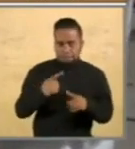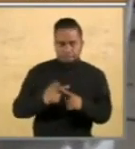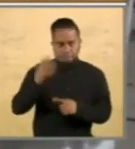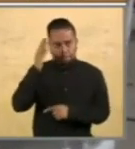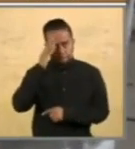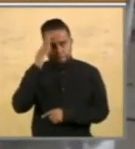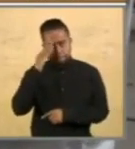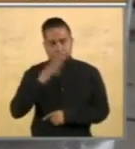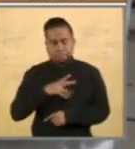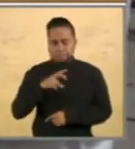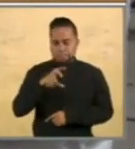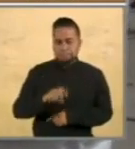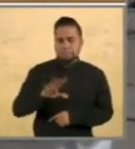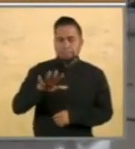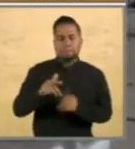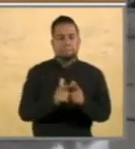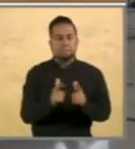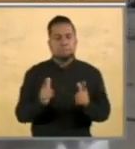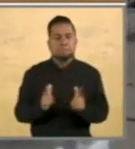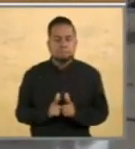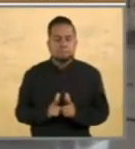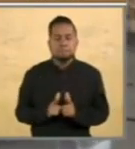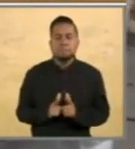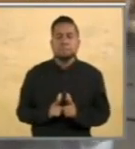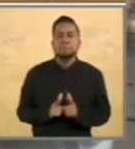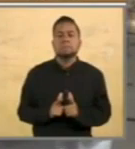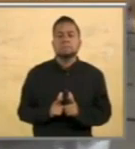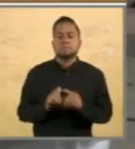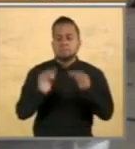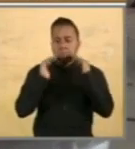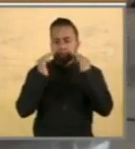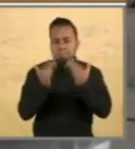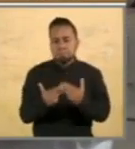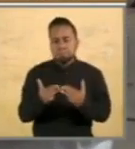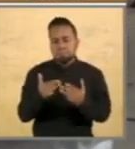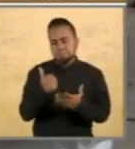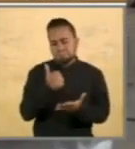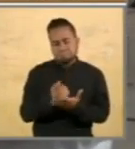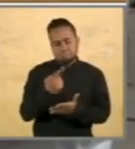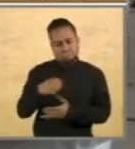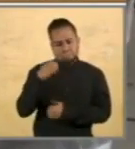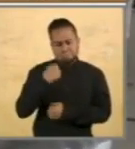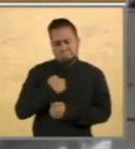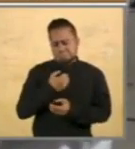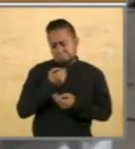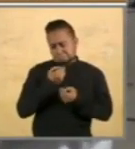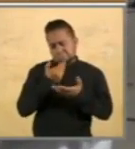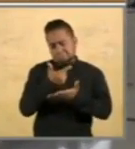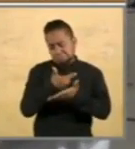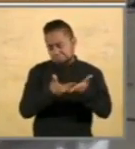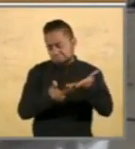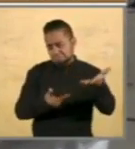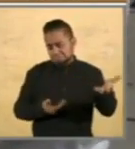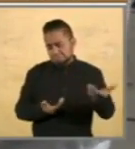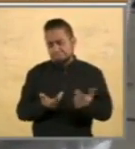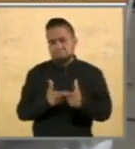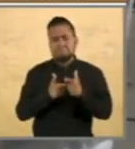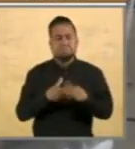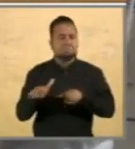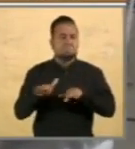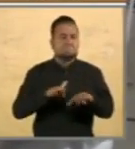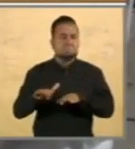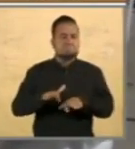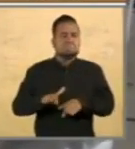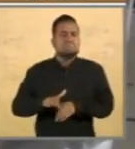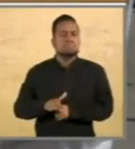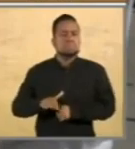lideran los 35 grupos delincuenciales que existen nada más en la ciudad de Oaxaca y obviamente que están trabajando y lo